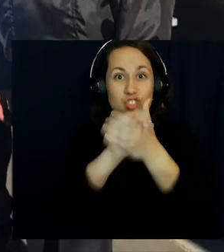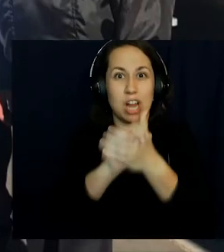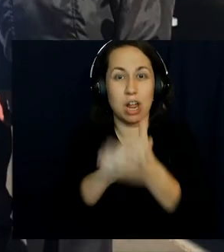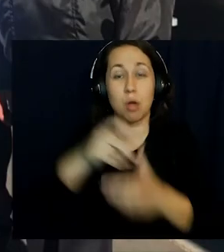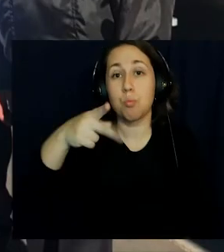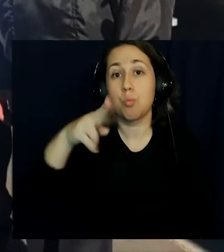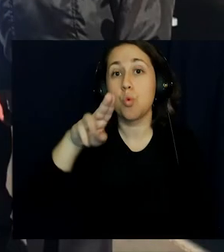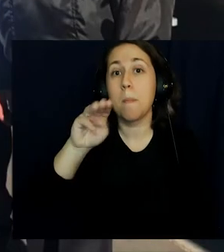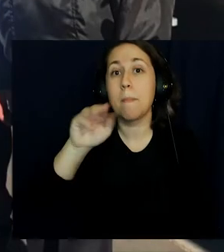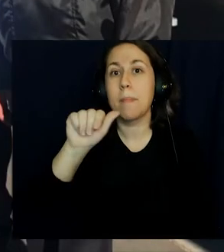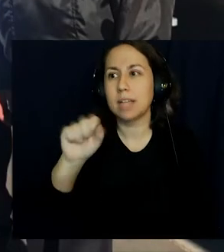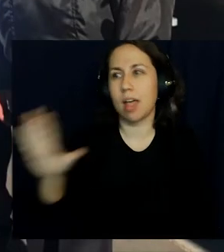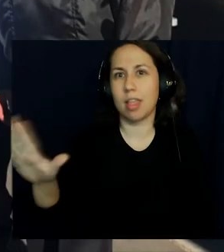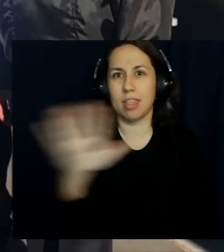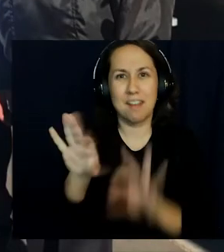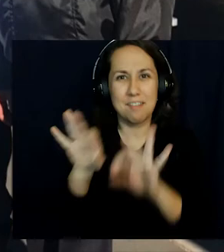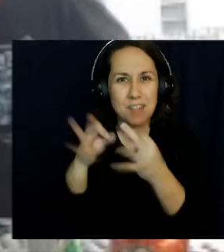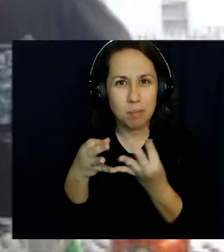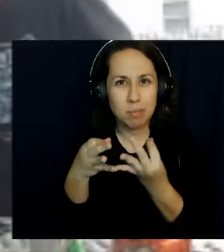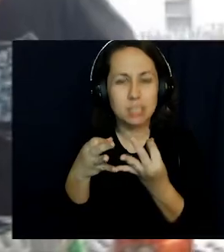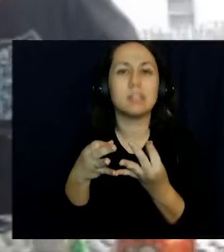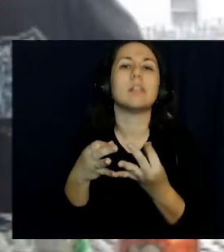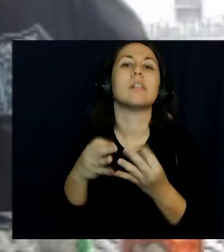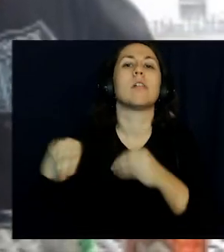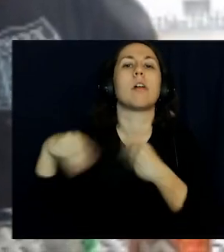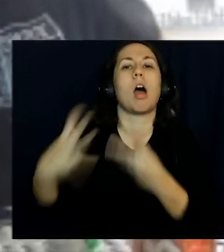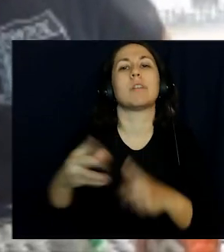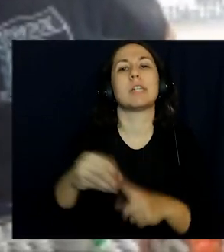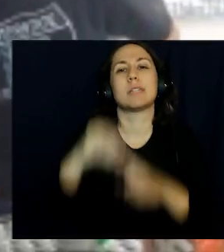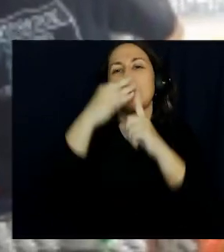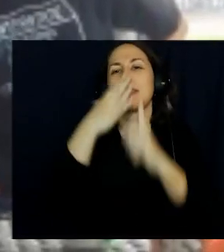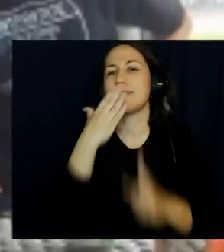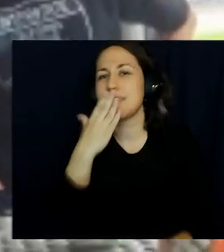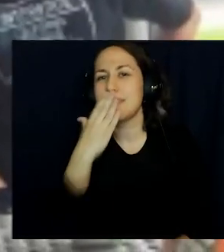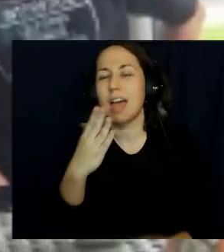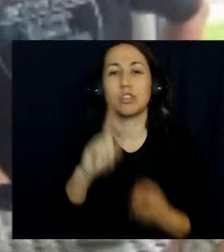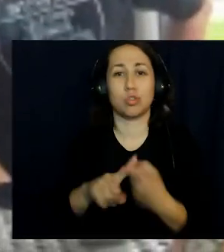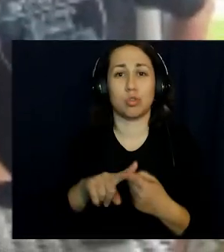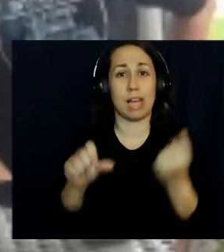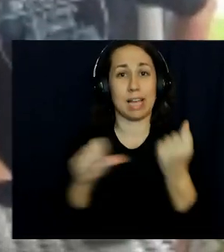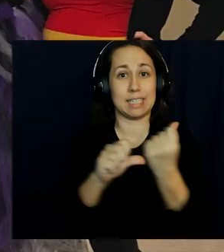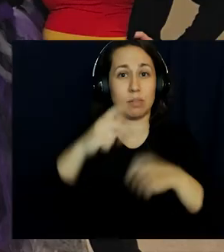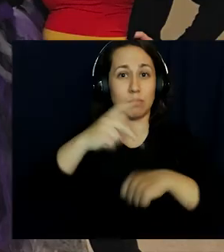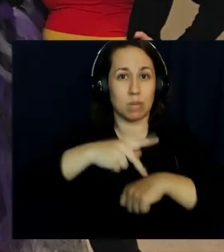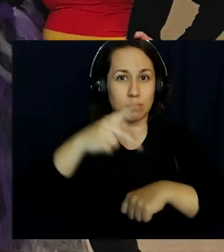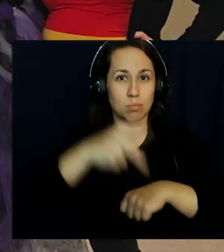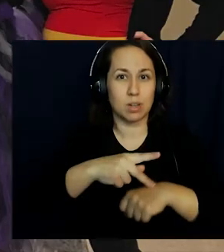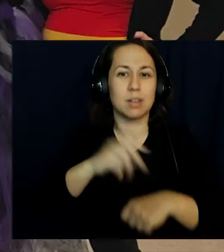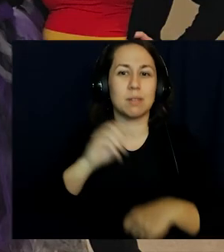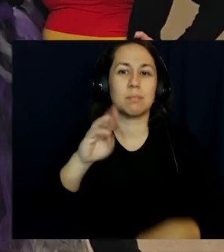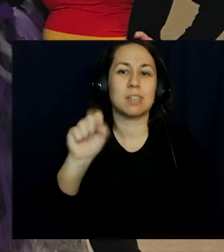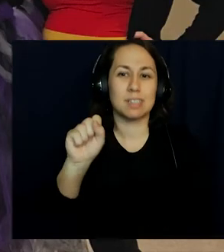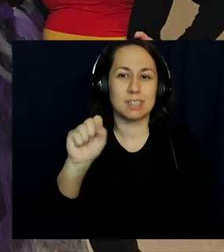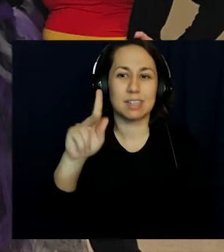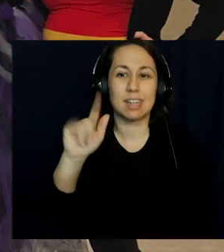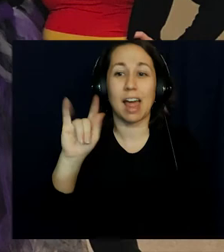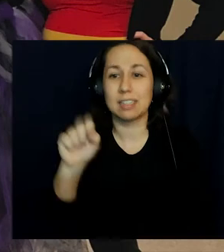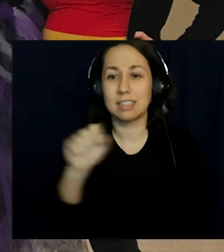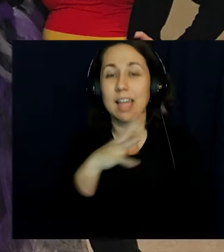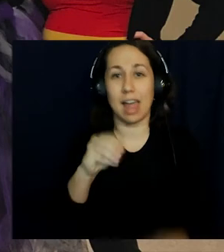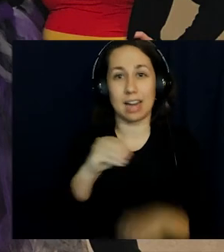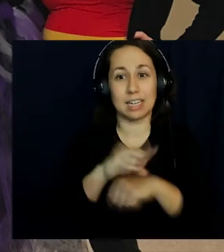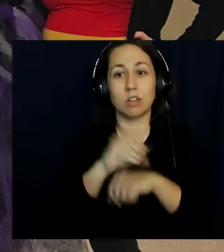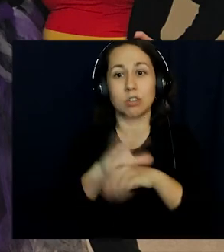agradecimiento especial a nuestra subdirectora, la señora Katz, y nuestro consejero, el señor Ríos, y todos los maestros